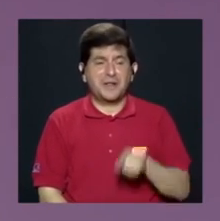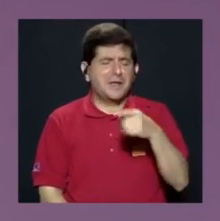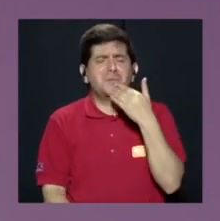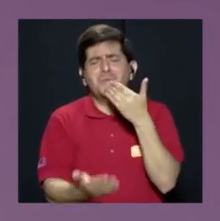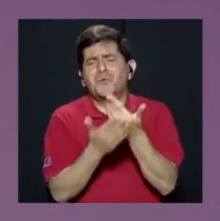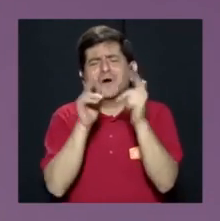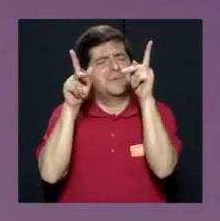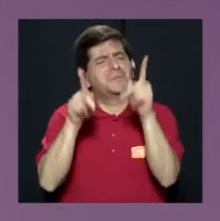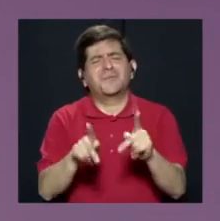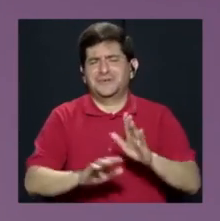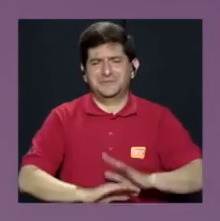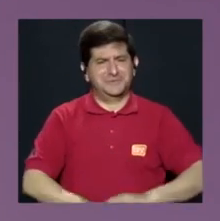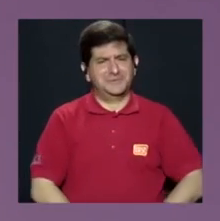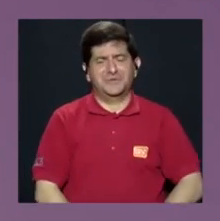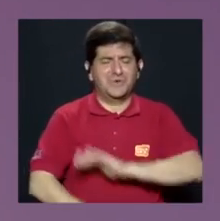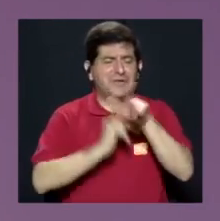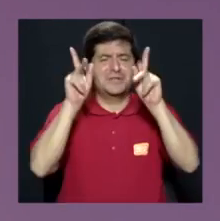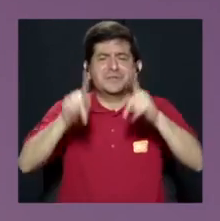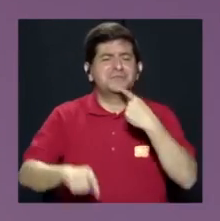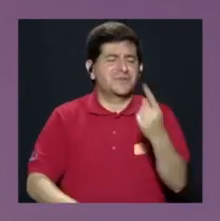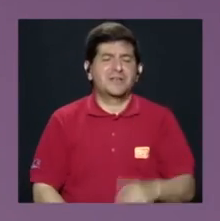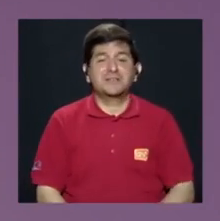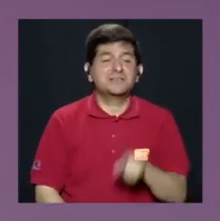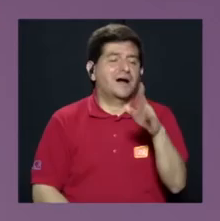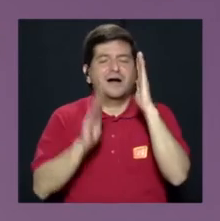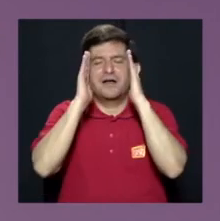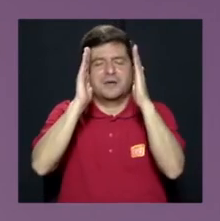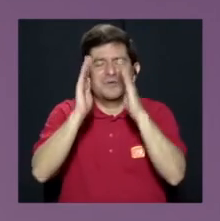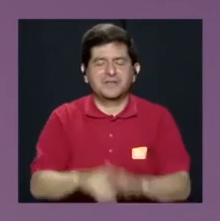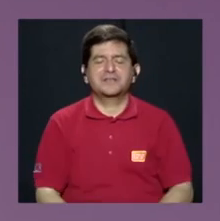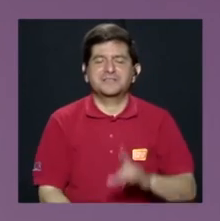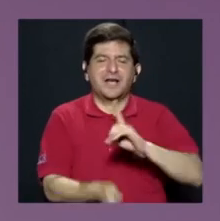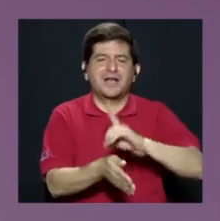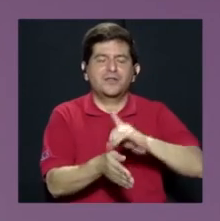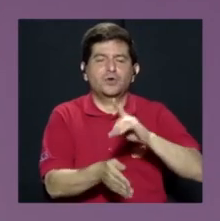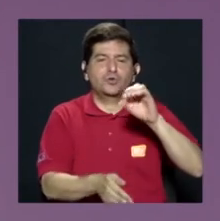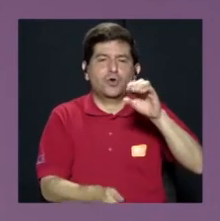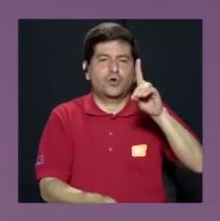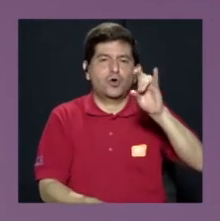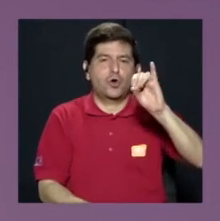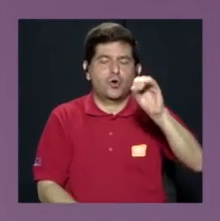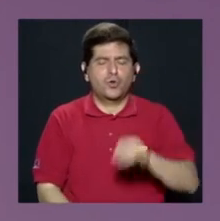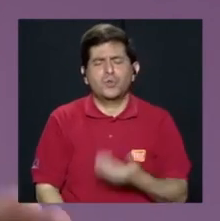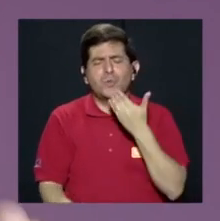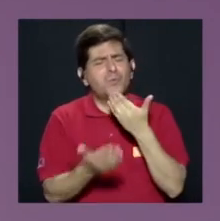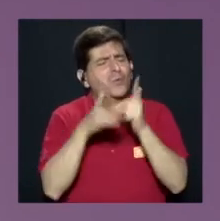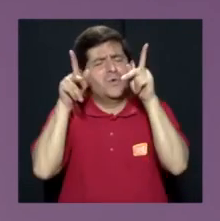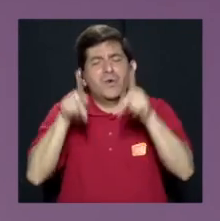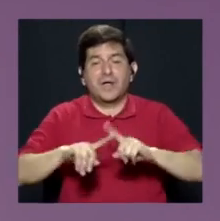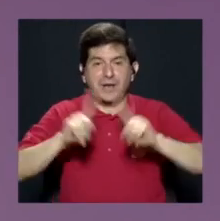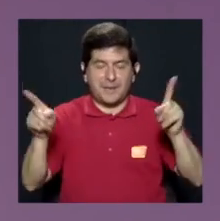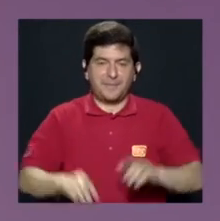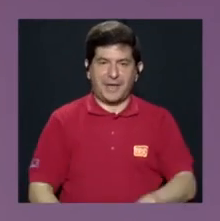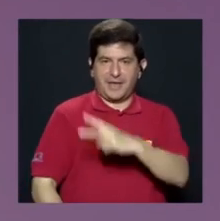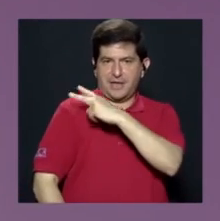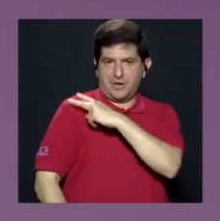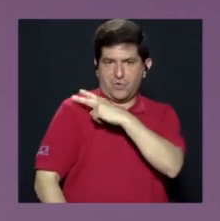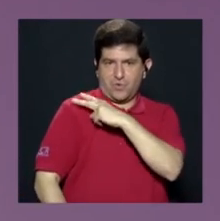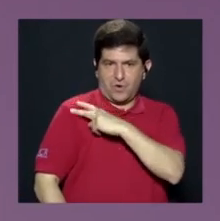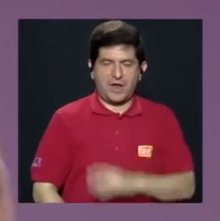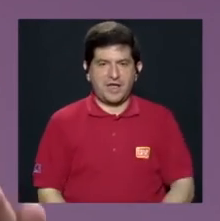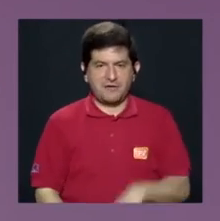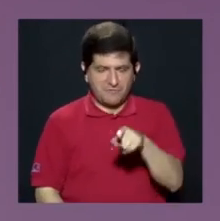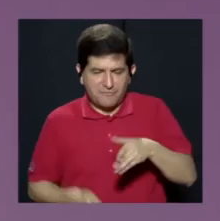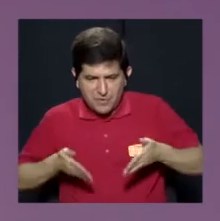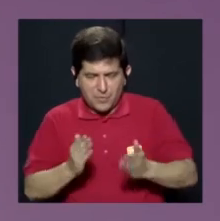Dios, que todo el mundo dice que me atienda el doctor Odio, que me atienda el doctor Odio, porque es un pan de Dios. Pero si llega el jefe de maternidad, que es